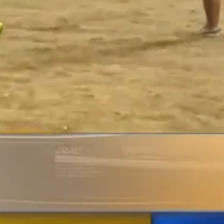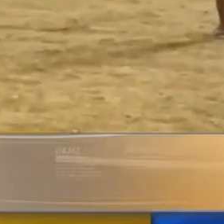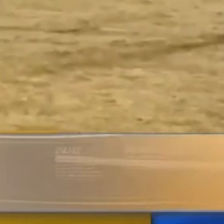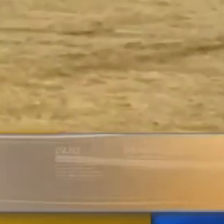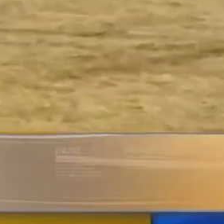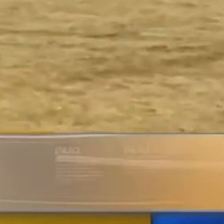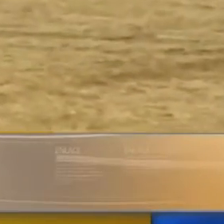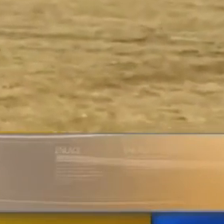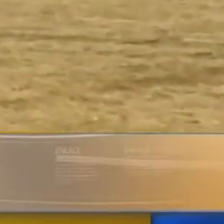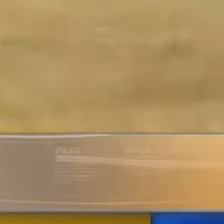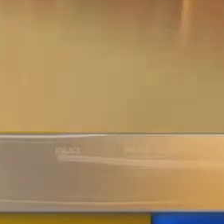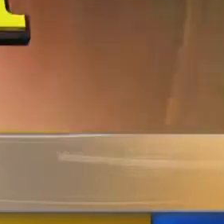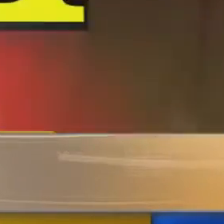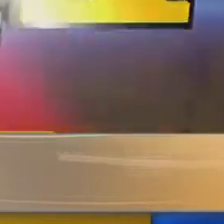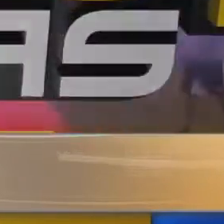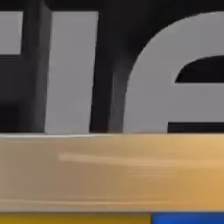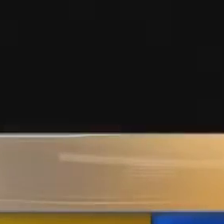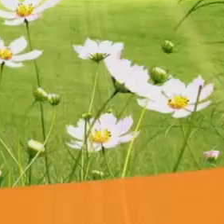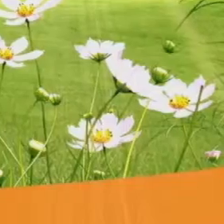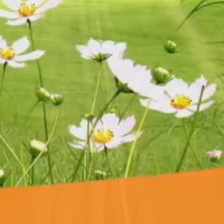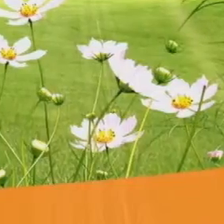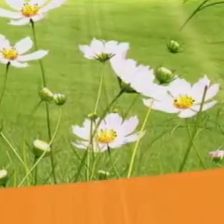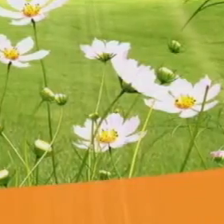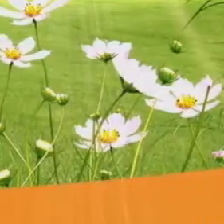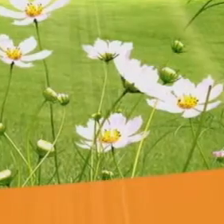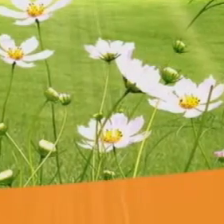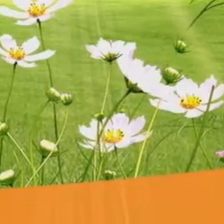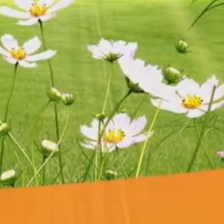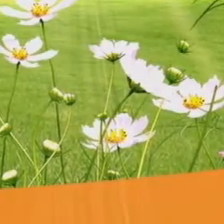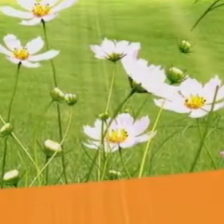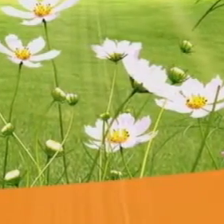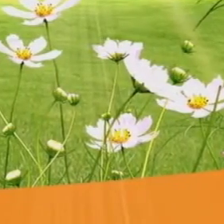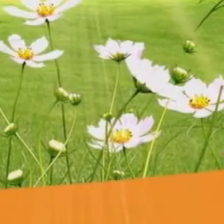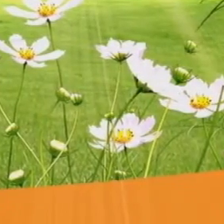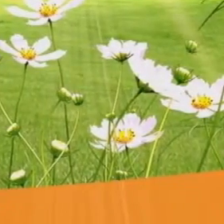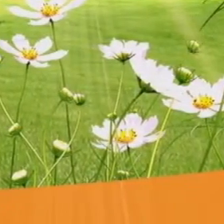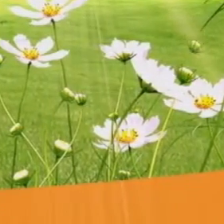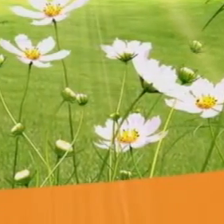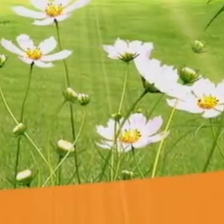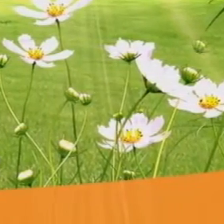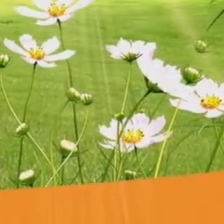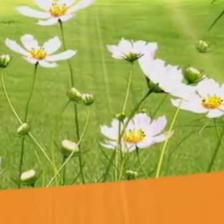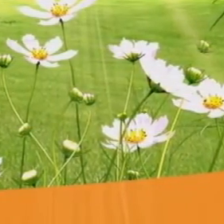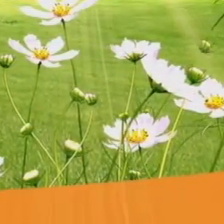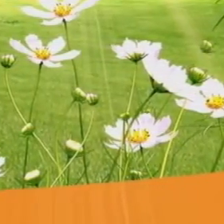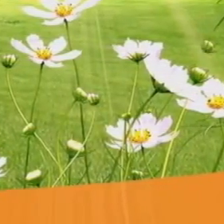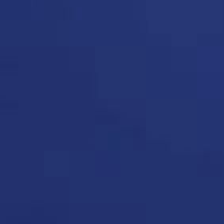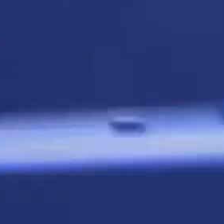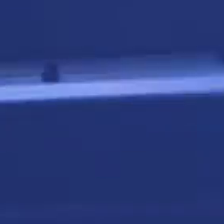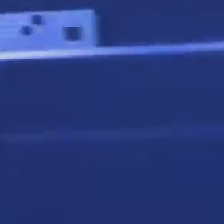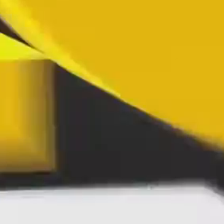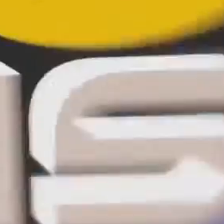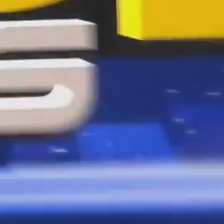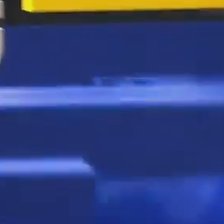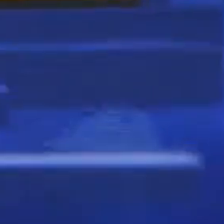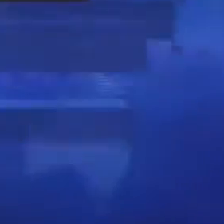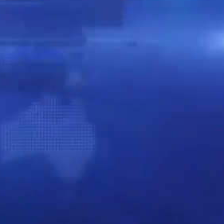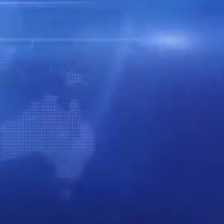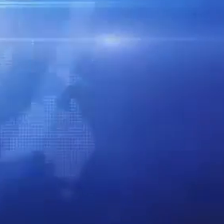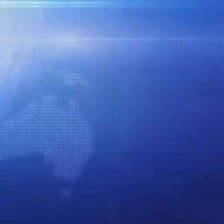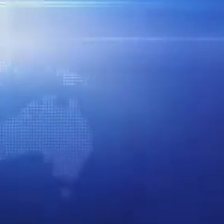profesionales del rentado colombiano con el patrocinio de bárzola ecológico bar sol aroma delicias y gran limpieza